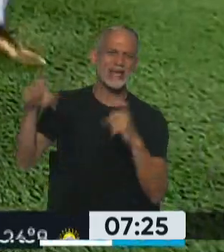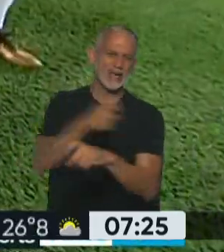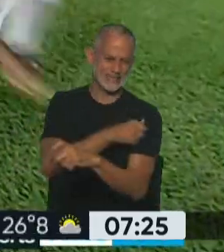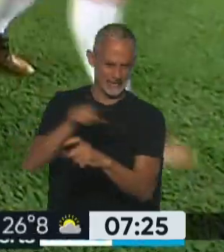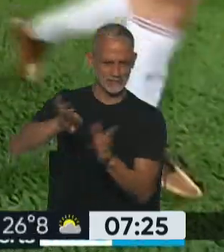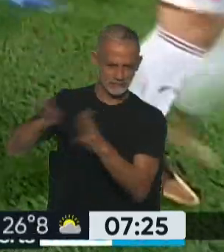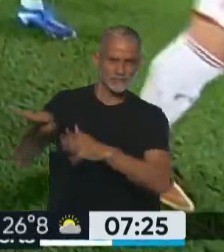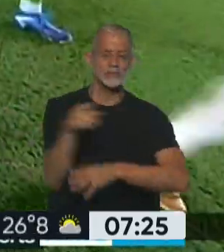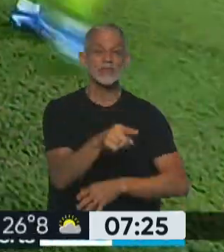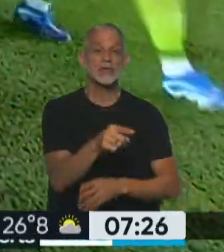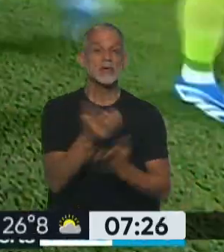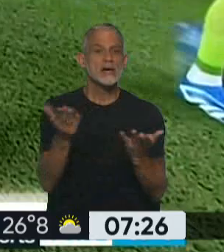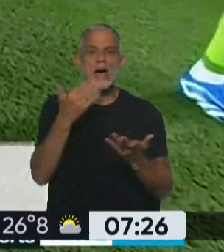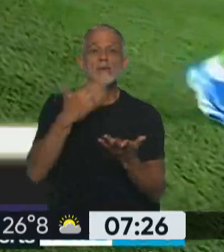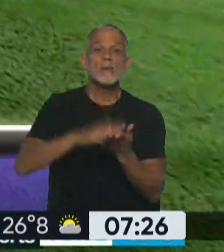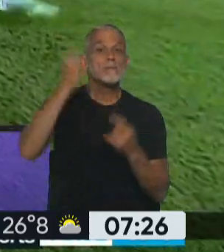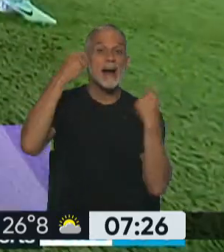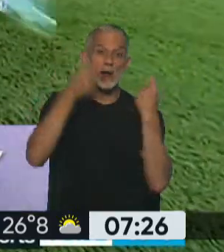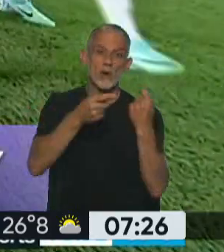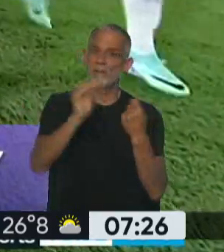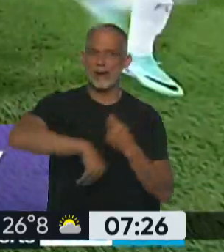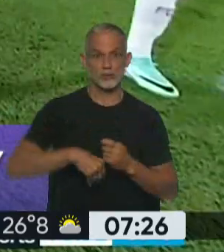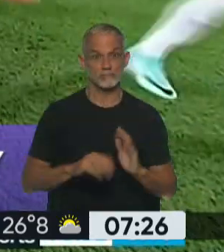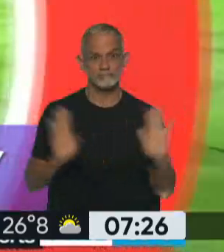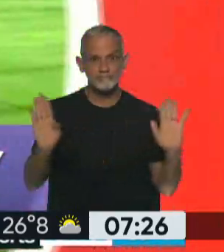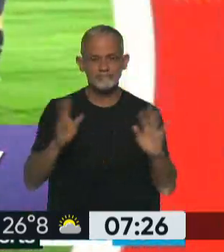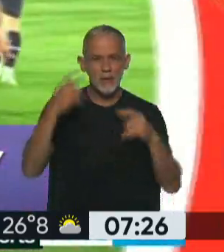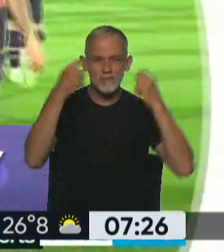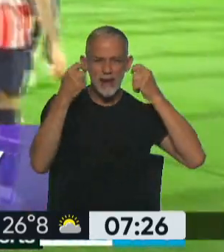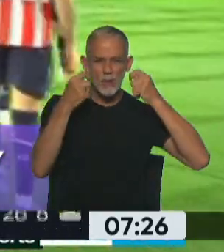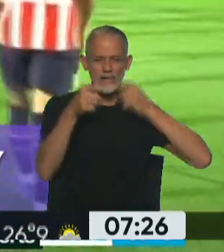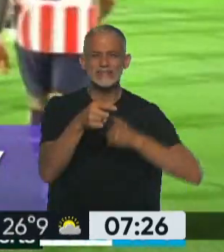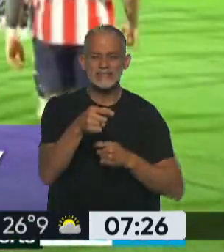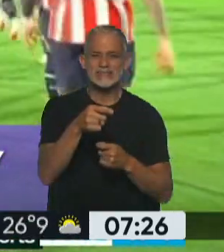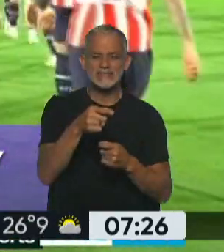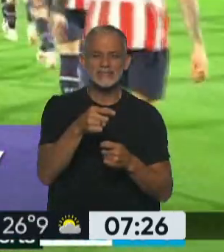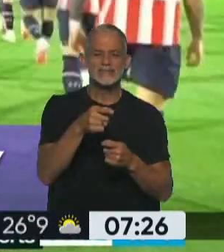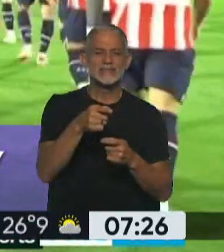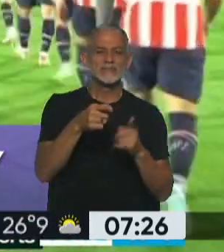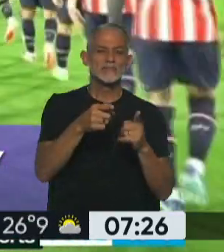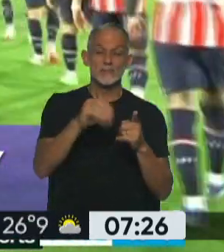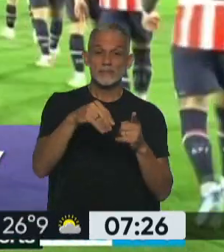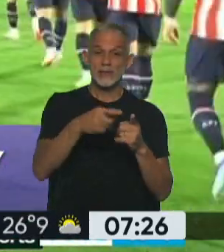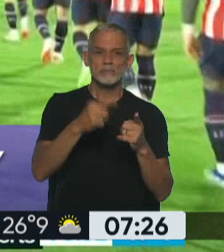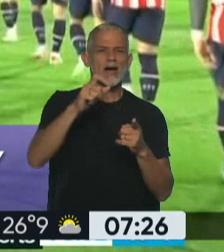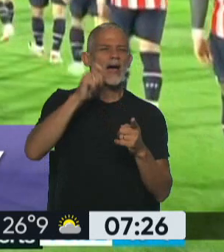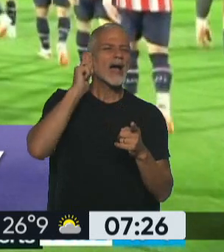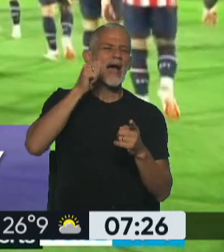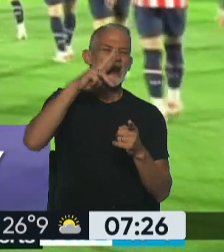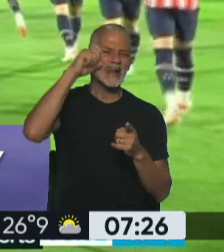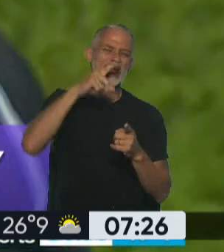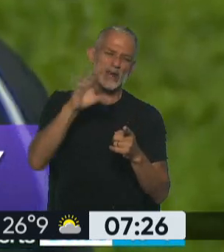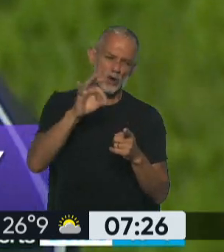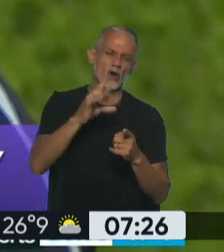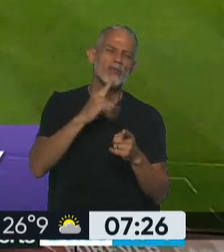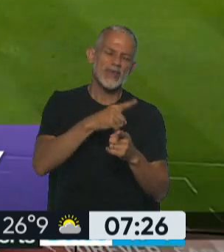pero tenemos que hablar de Paraguay, que perdió su partido el equipo de Dani Garnero, que reemplazó a la dupla de